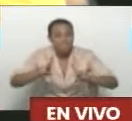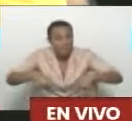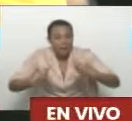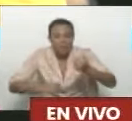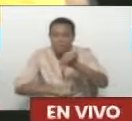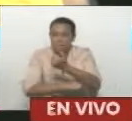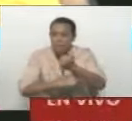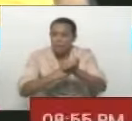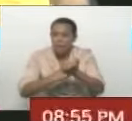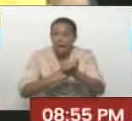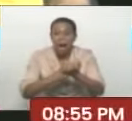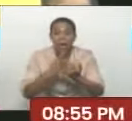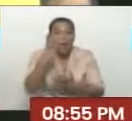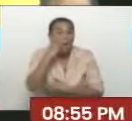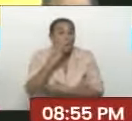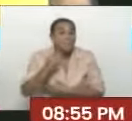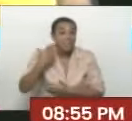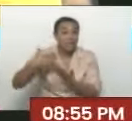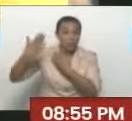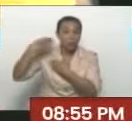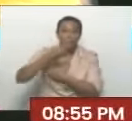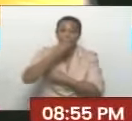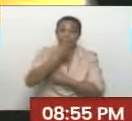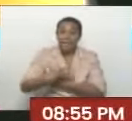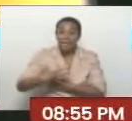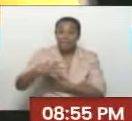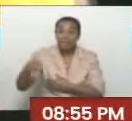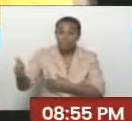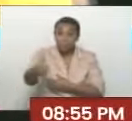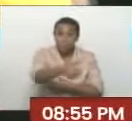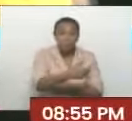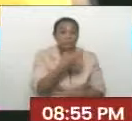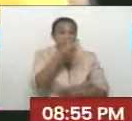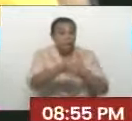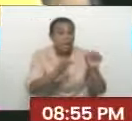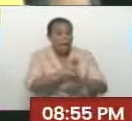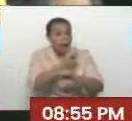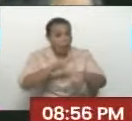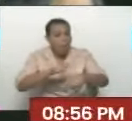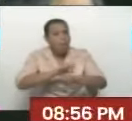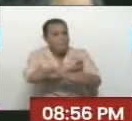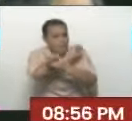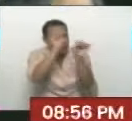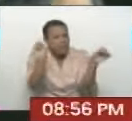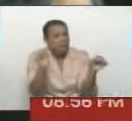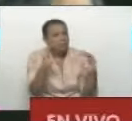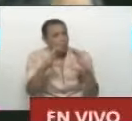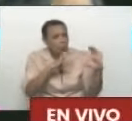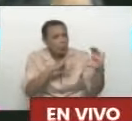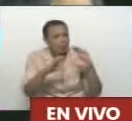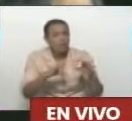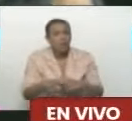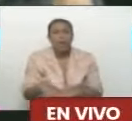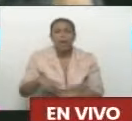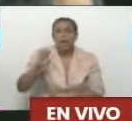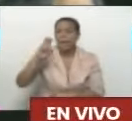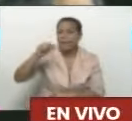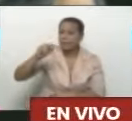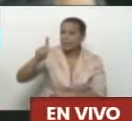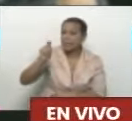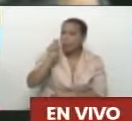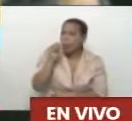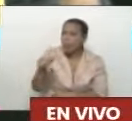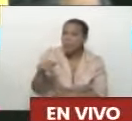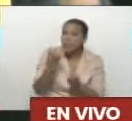reforzar, porque hay unas experiencias muy hermosas, inclusive lo hablábamos esta mañana, presidente, con Ernesto, decíamos,